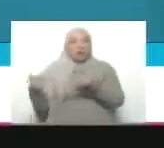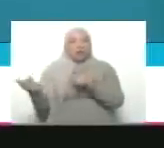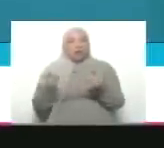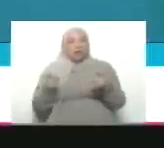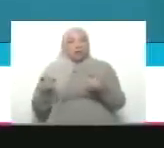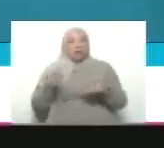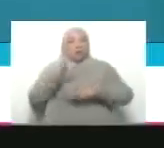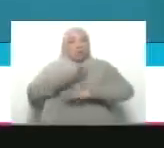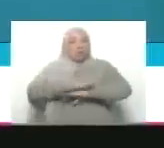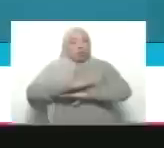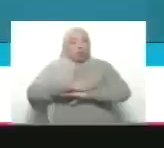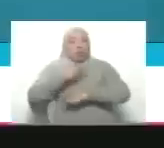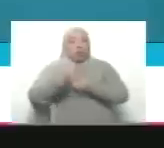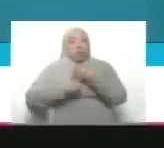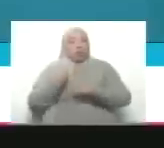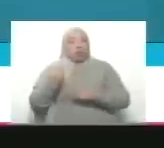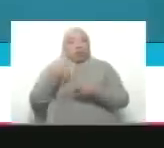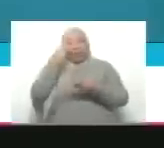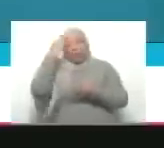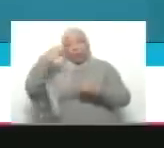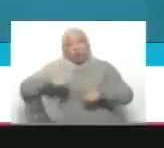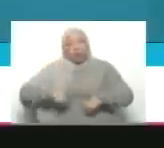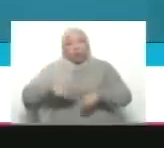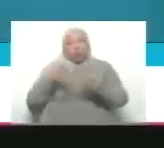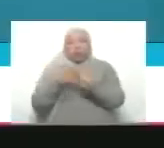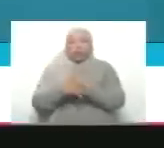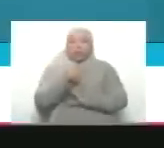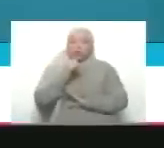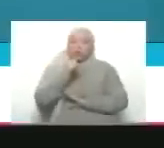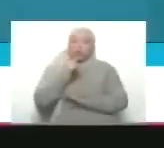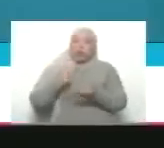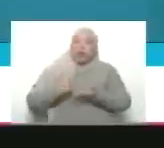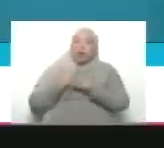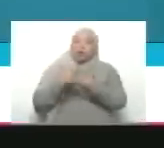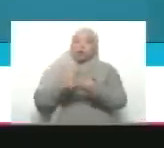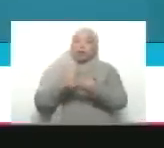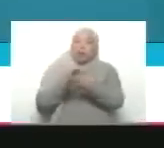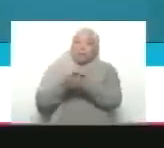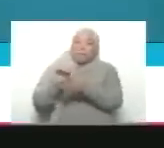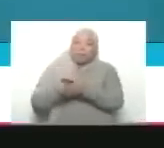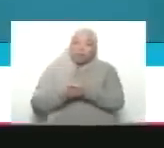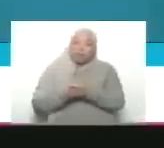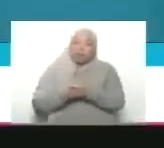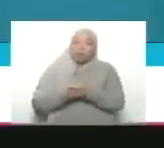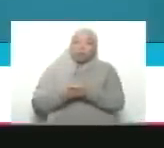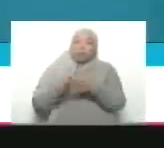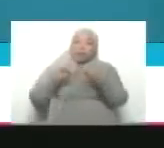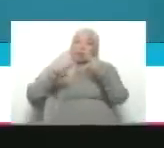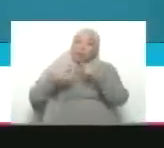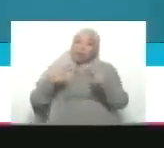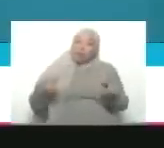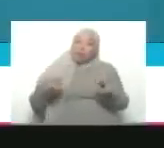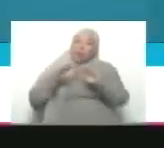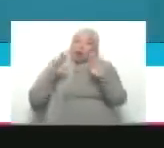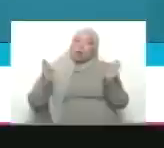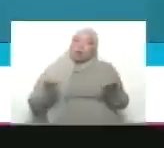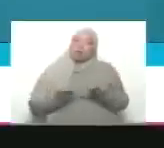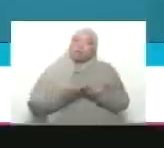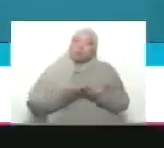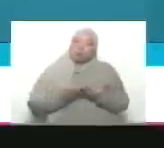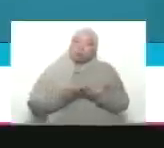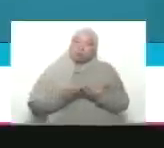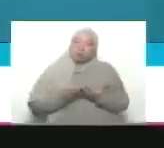diálogo de civilizaciones de acuerdos de complementaridad de cooperación de solidaridad y de paz Ese es el mundo que estamos